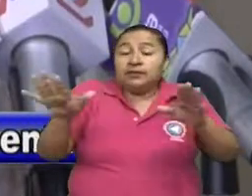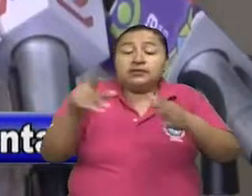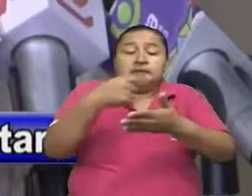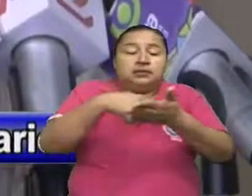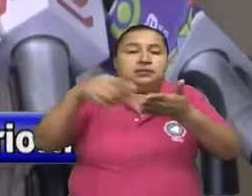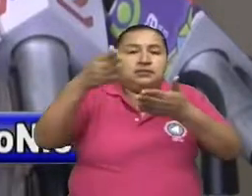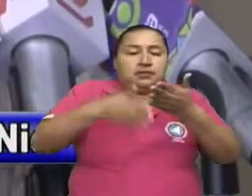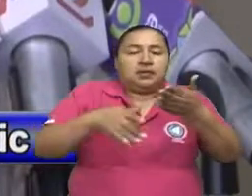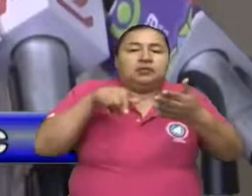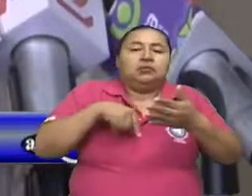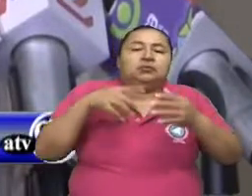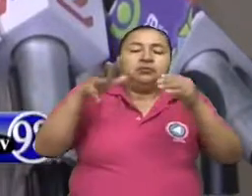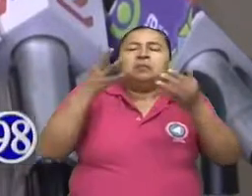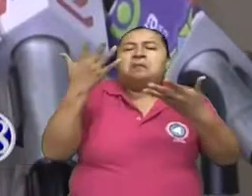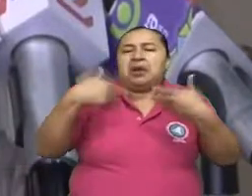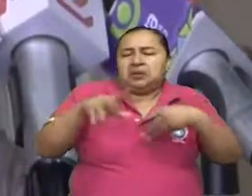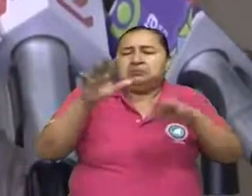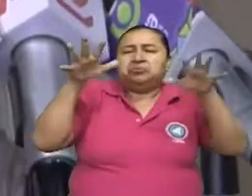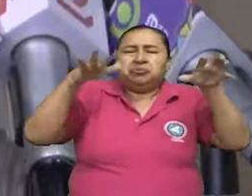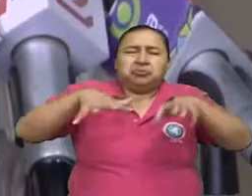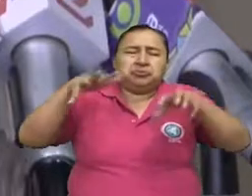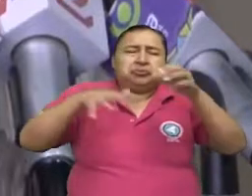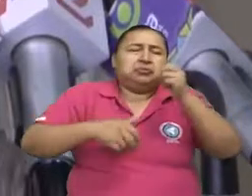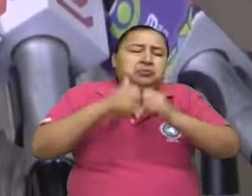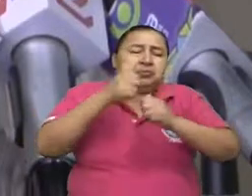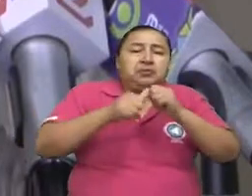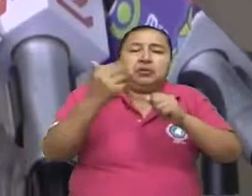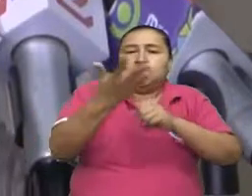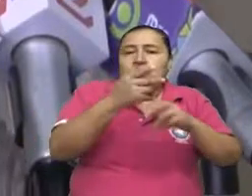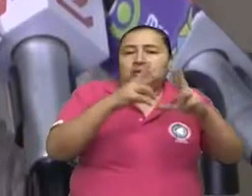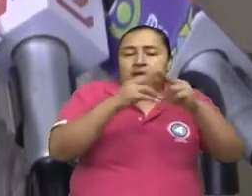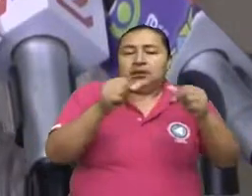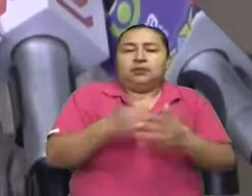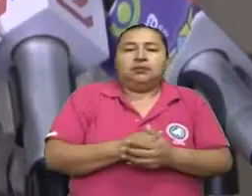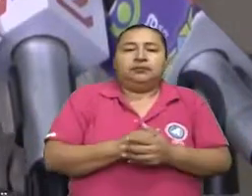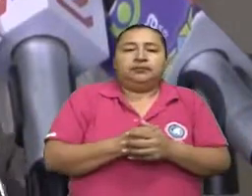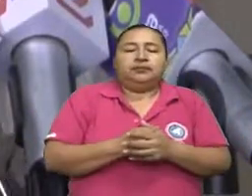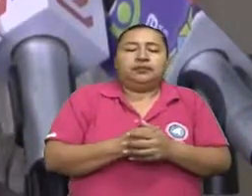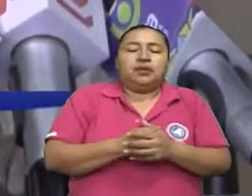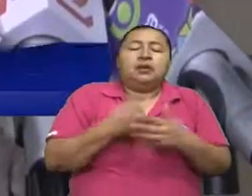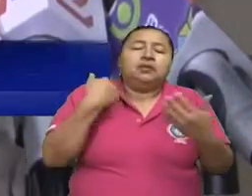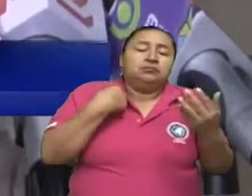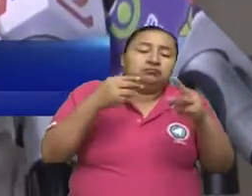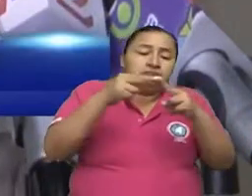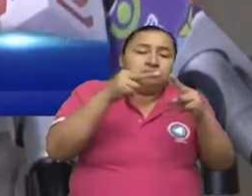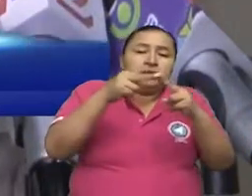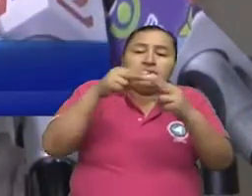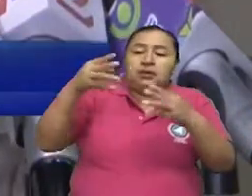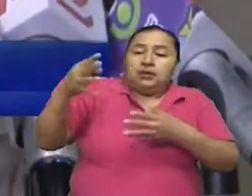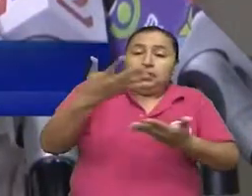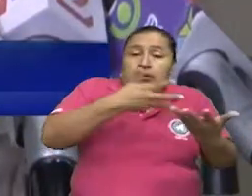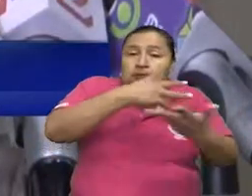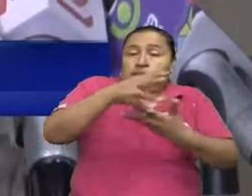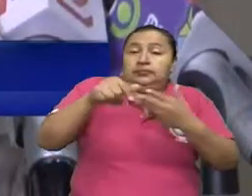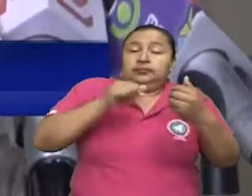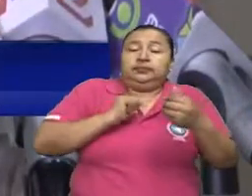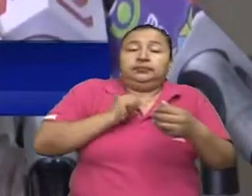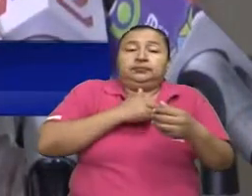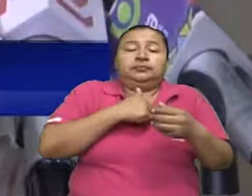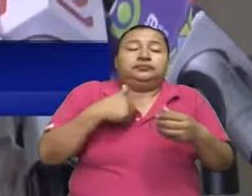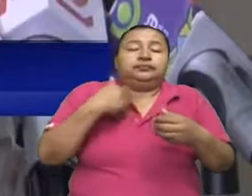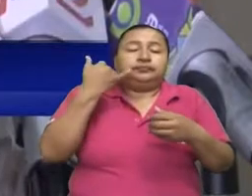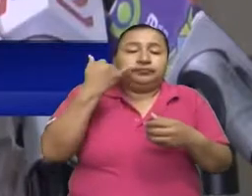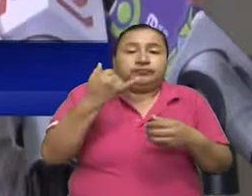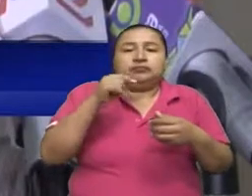con áreas de bajas presiones afectando el territorio. La interacción de estos dos fenómenos son los que van a permitir